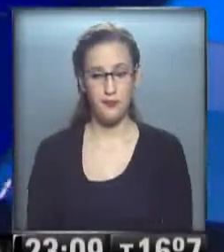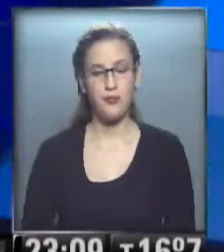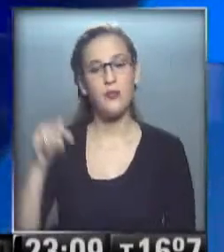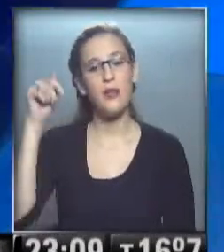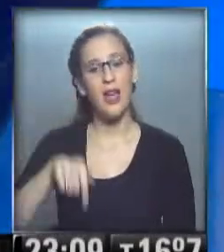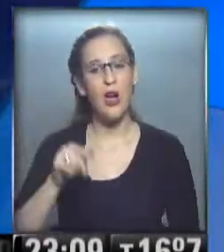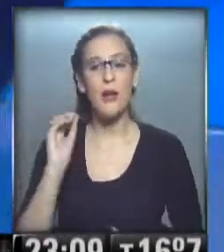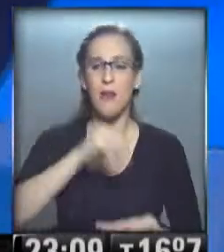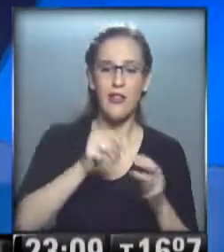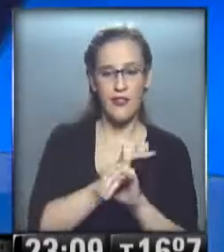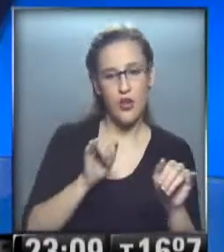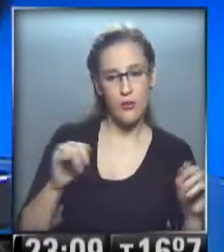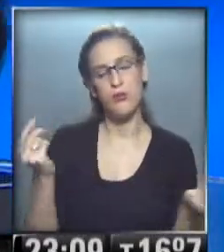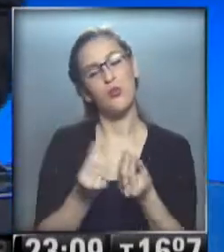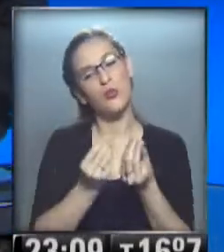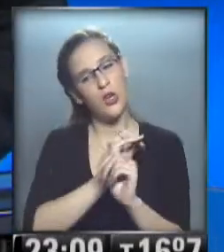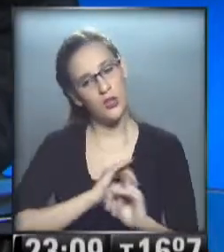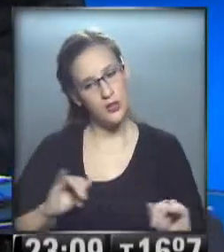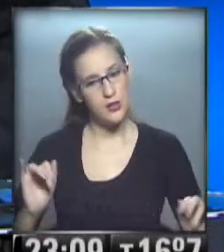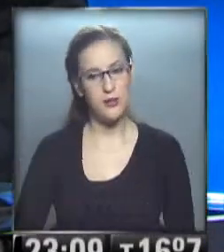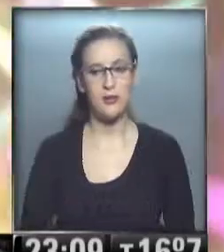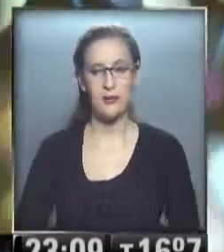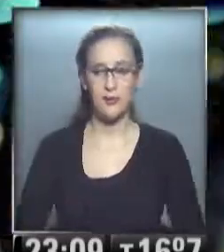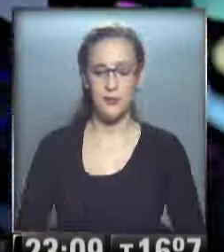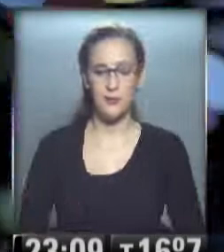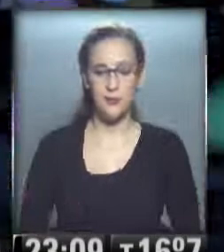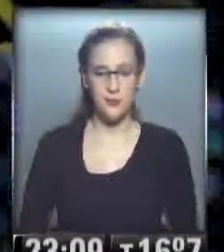Tenemos nosotros ahora más información en este picado de noticias.